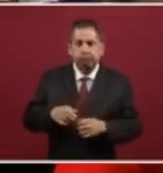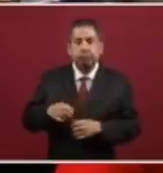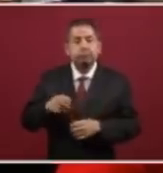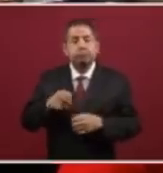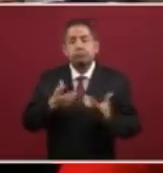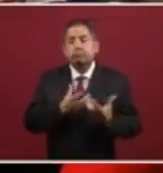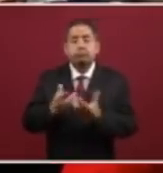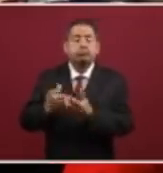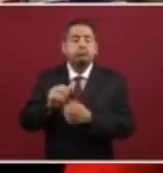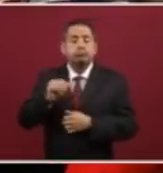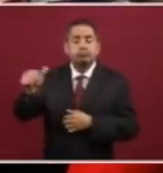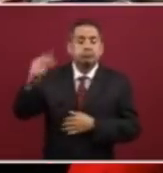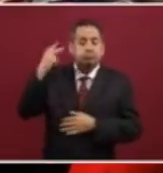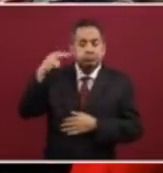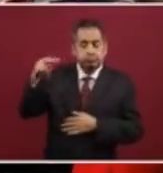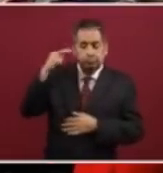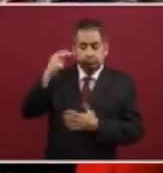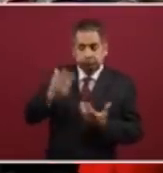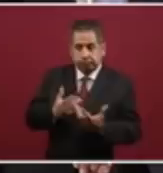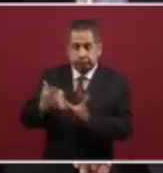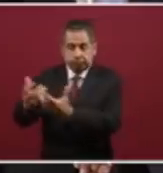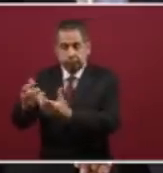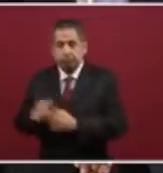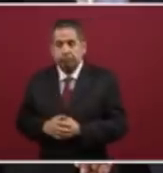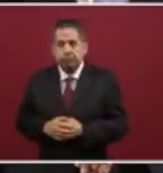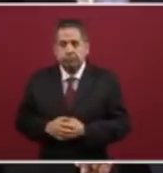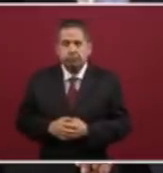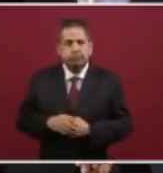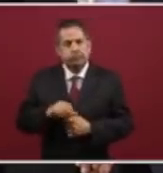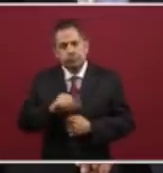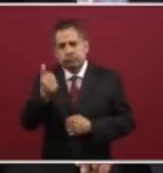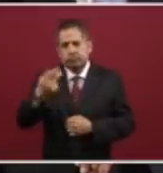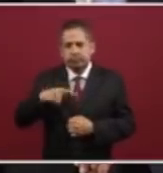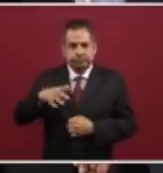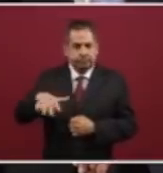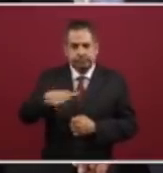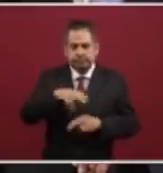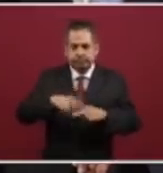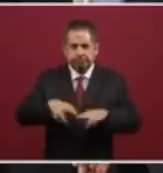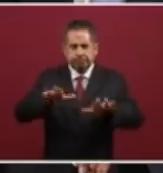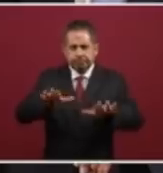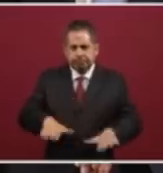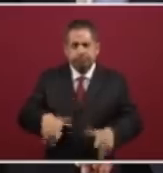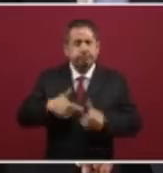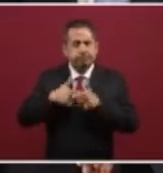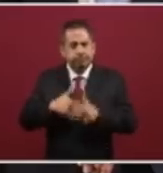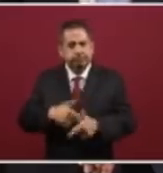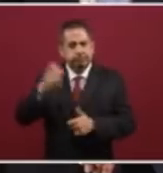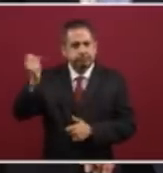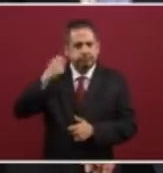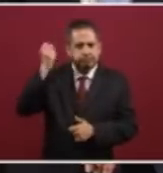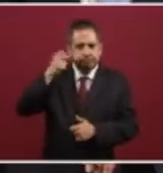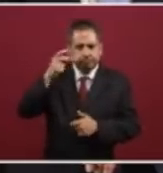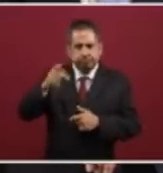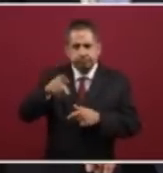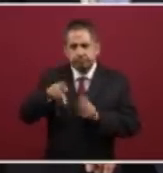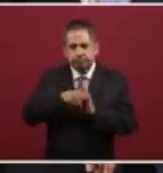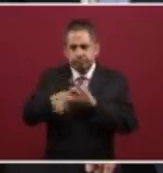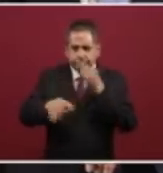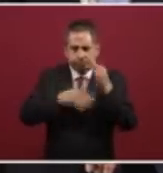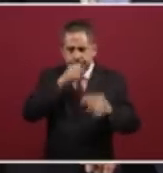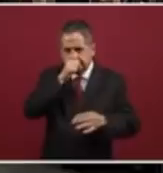veracruz agradecemos al resto de los invitados permanecer en sus lugares para continuar con la conferencia de prensa muy buenos